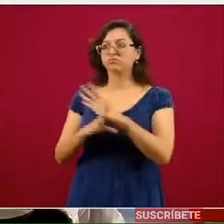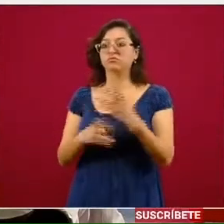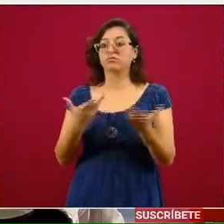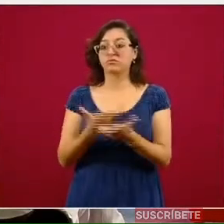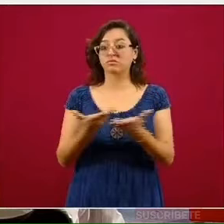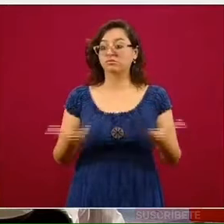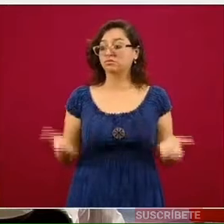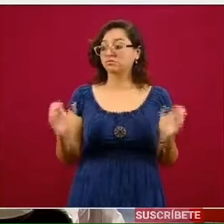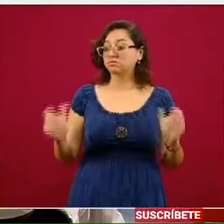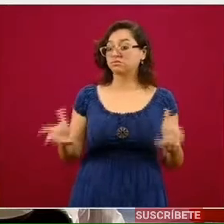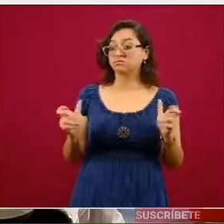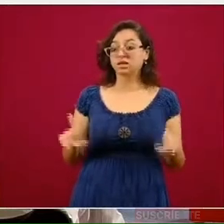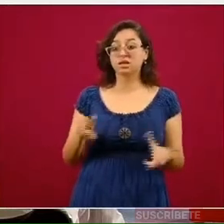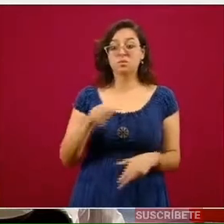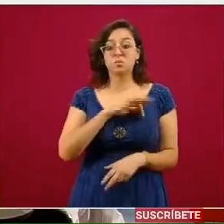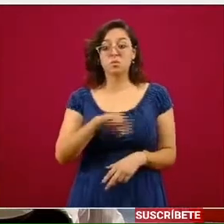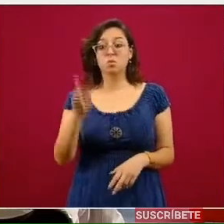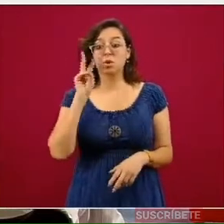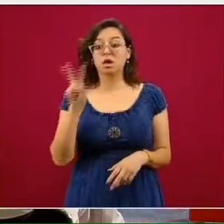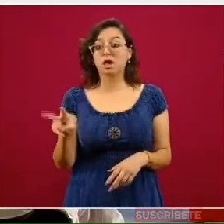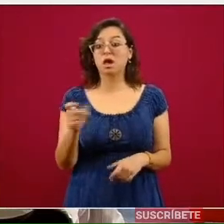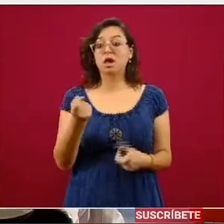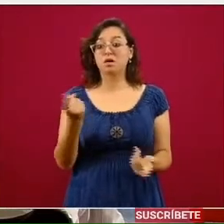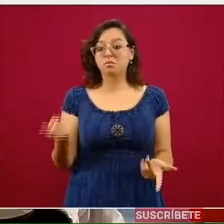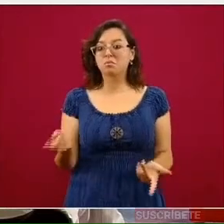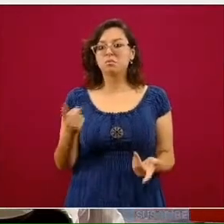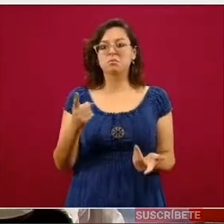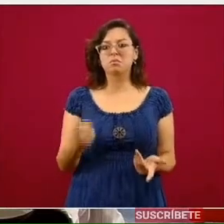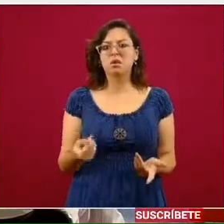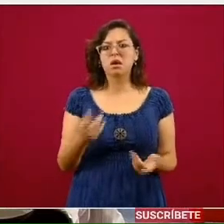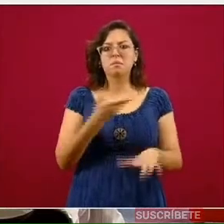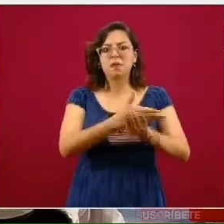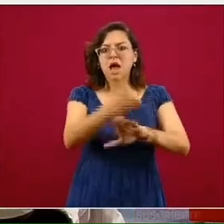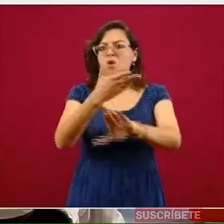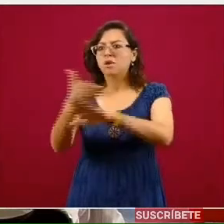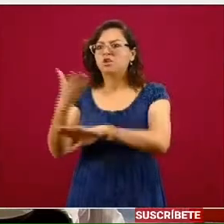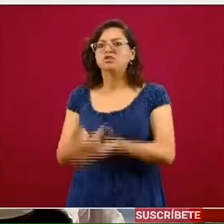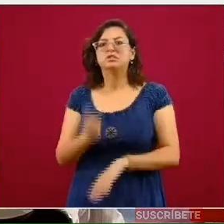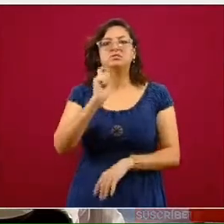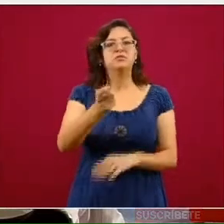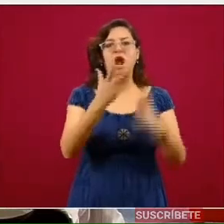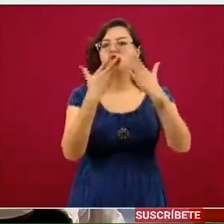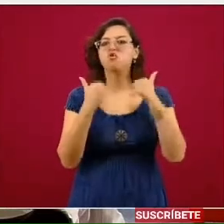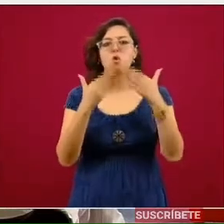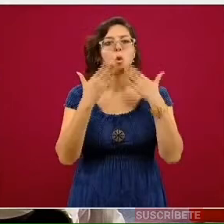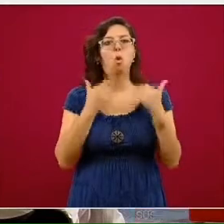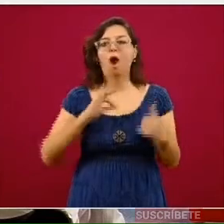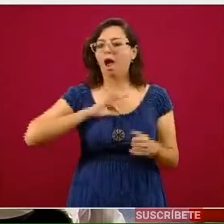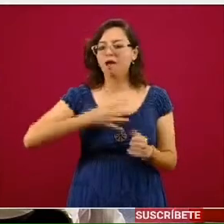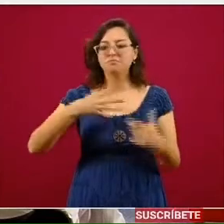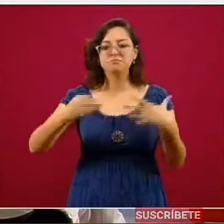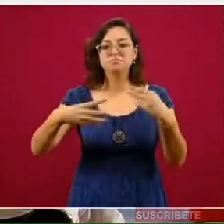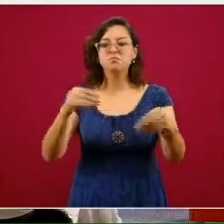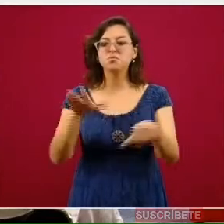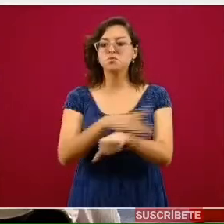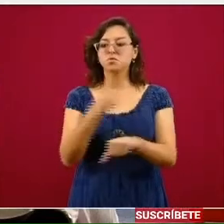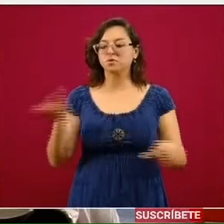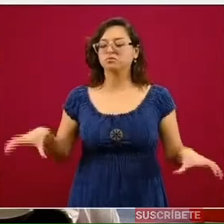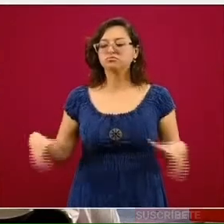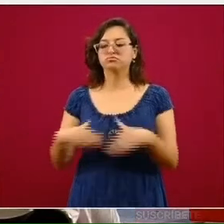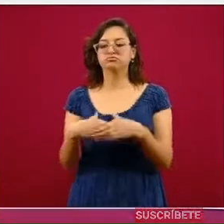en Chiapas es que todavía, miren ustedes, está en color 0, todo lo que es blanco es color 0, comunidades que se han